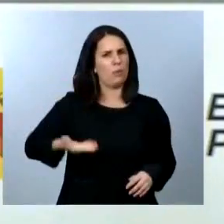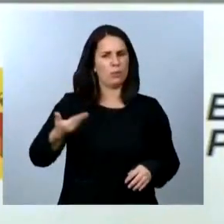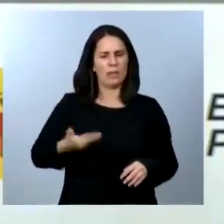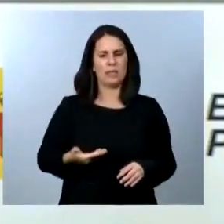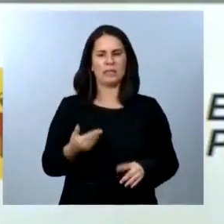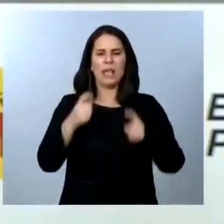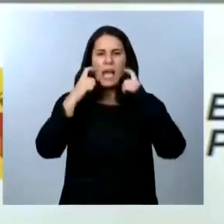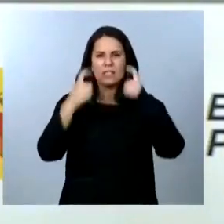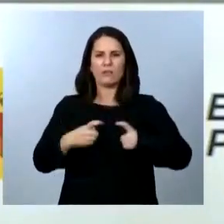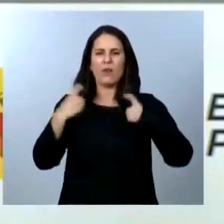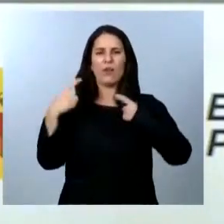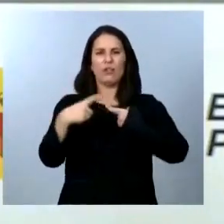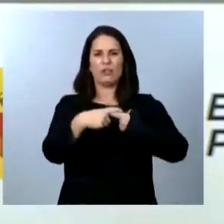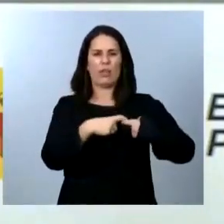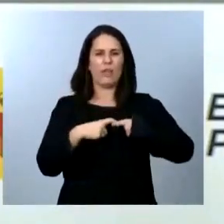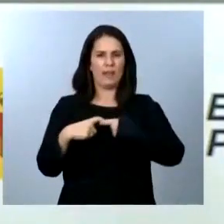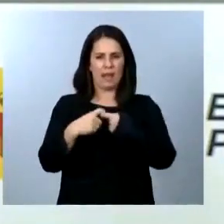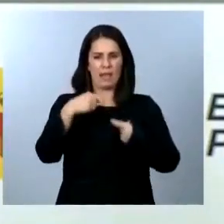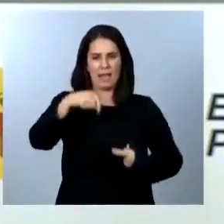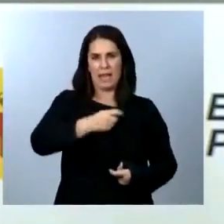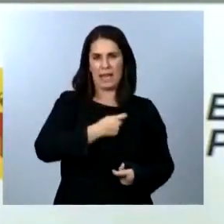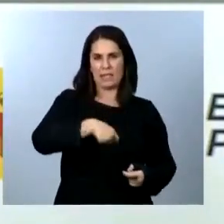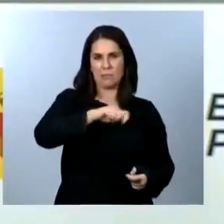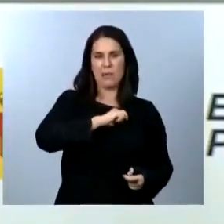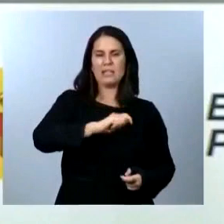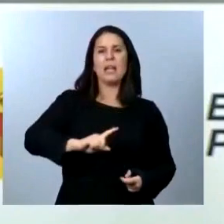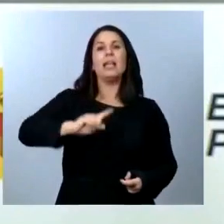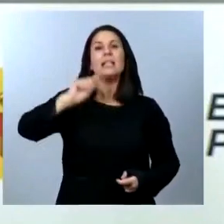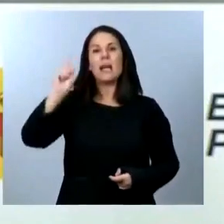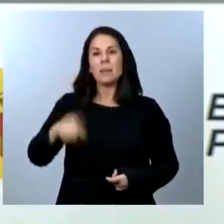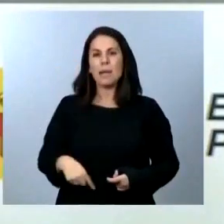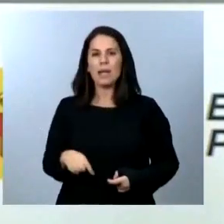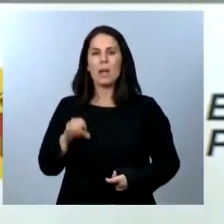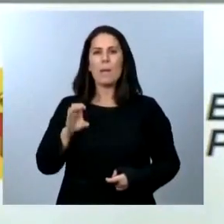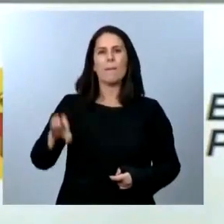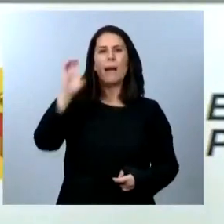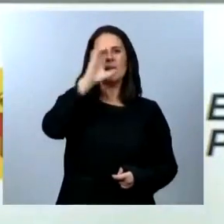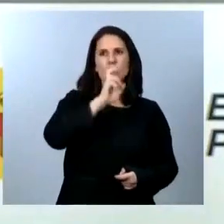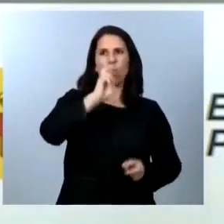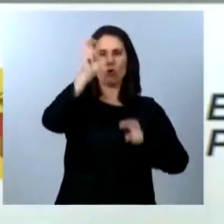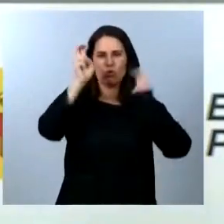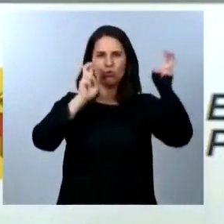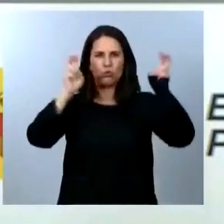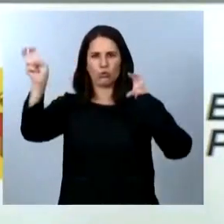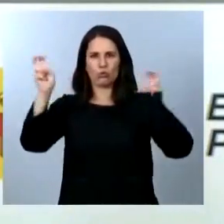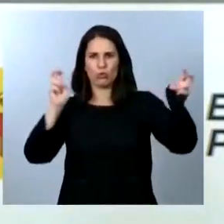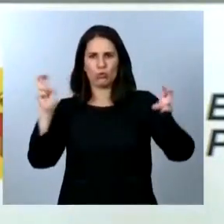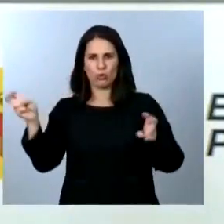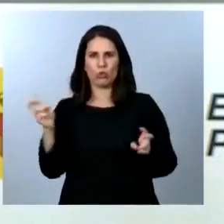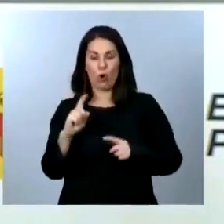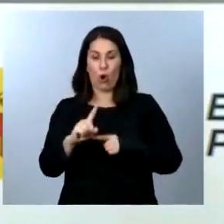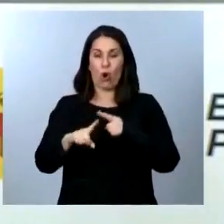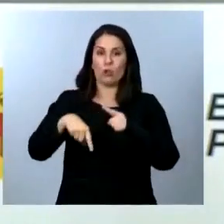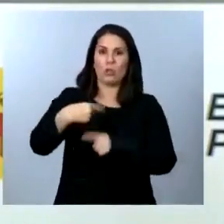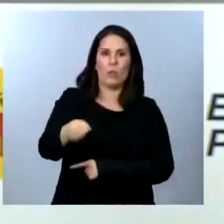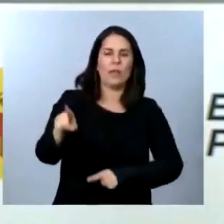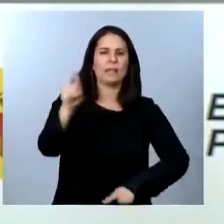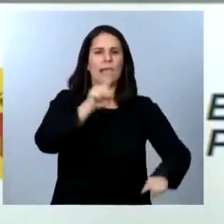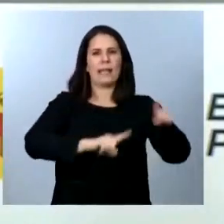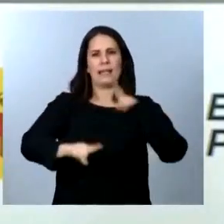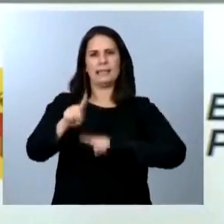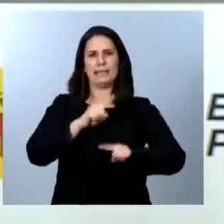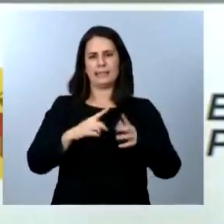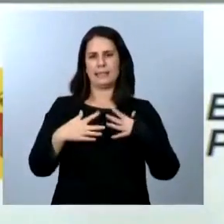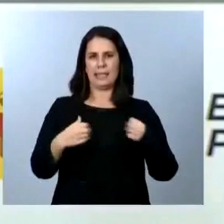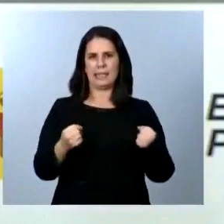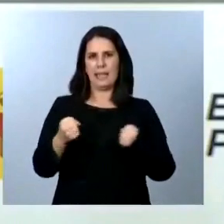no solamente en nuestro país, sino también en países terceros que están sufriendo las consecuencias de la crisis sanitaria, económica y